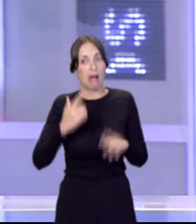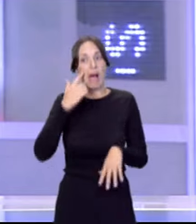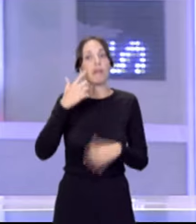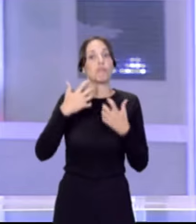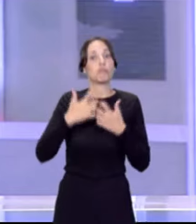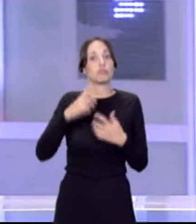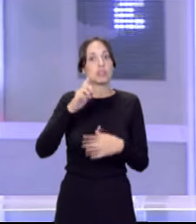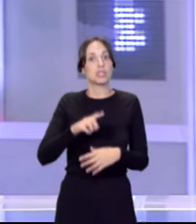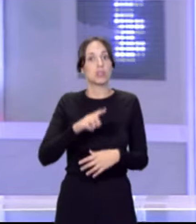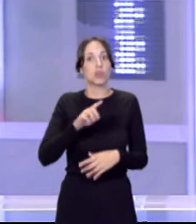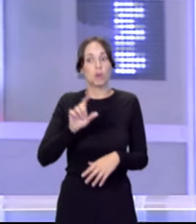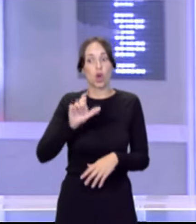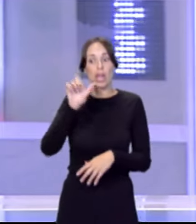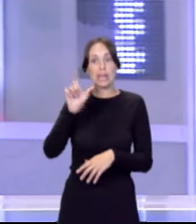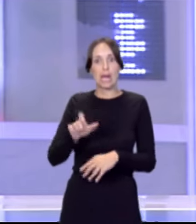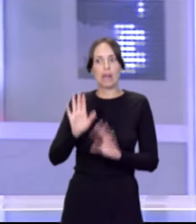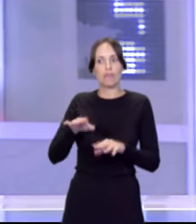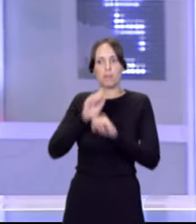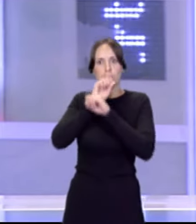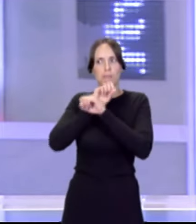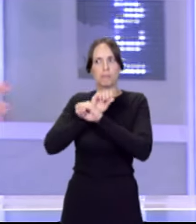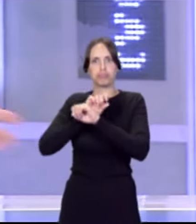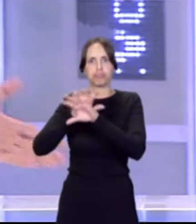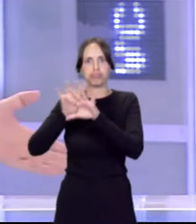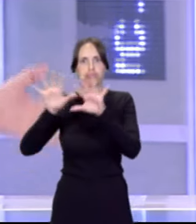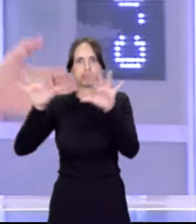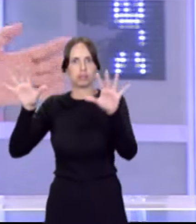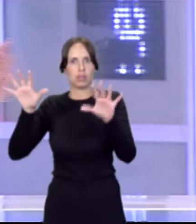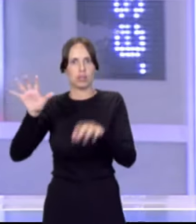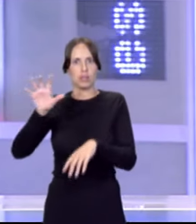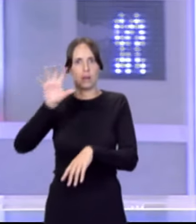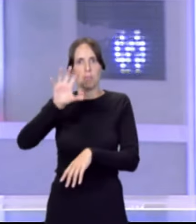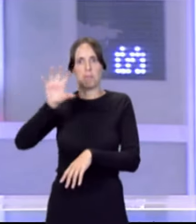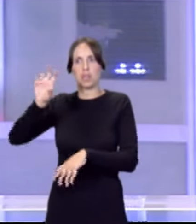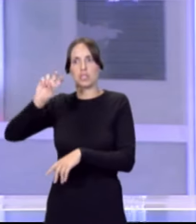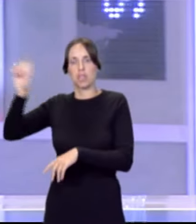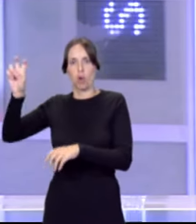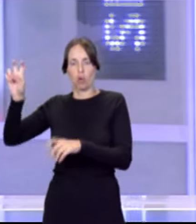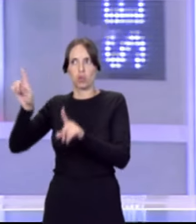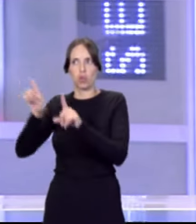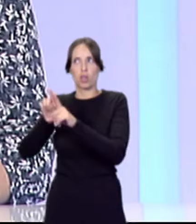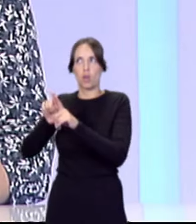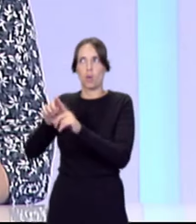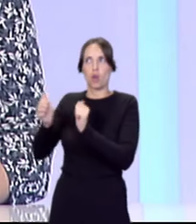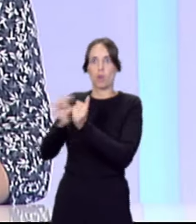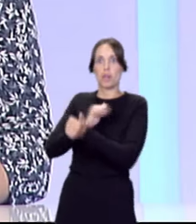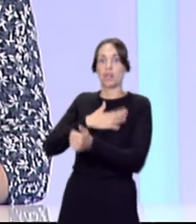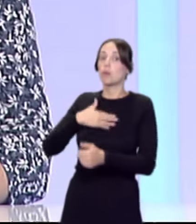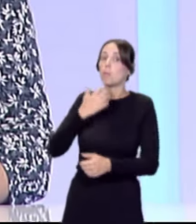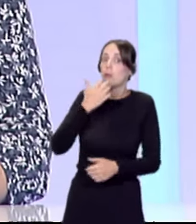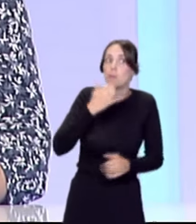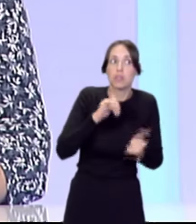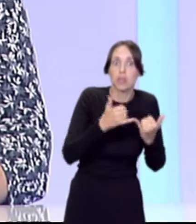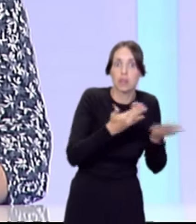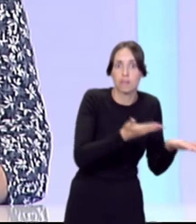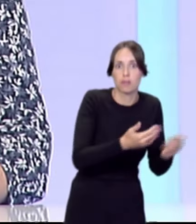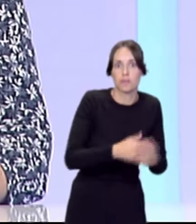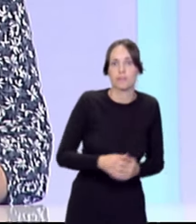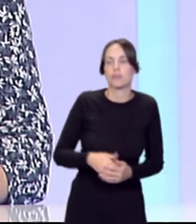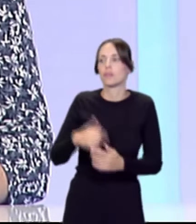calando en otros sitios y en concreto en Tenerife. Fíjate, Pilar, que Natacha ha